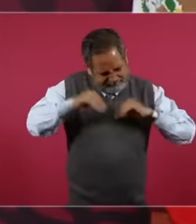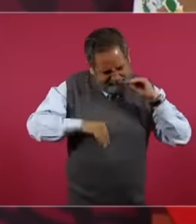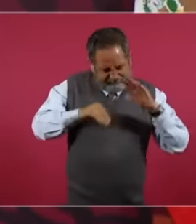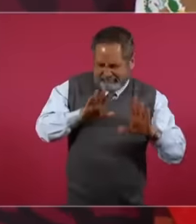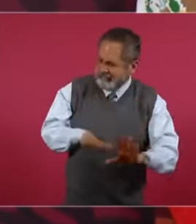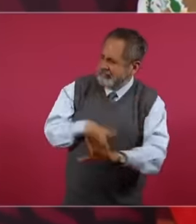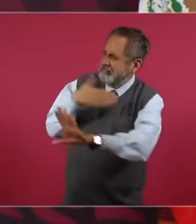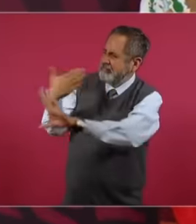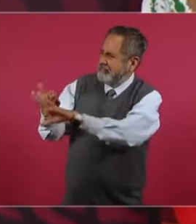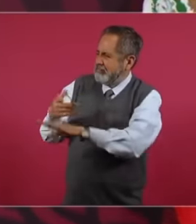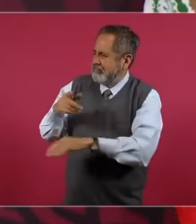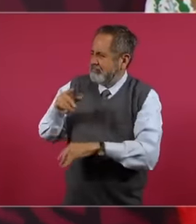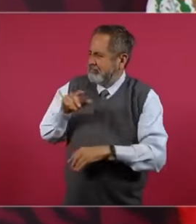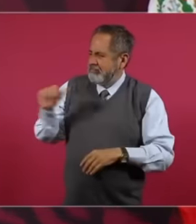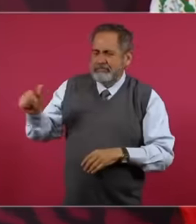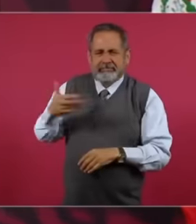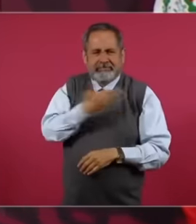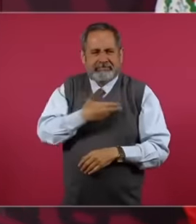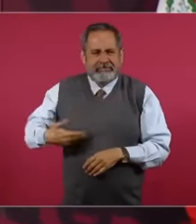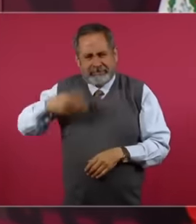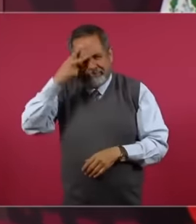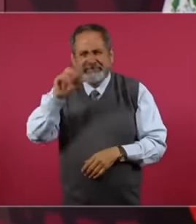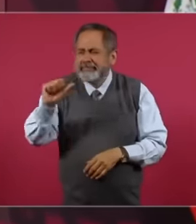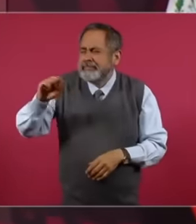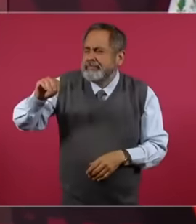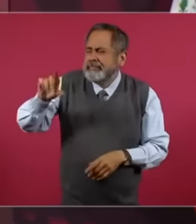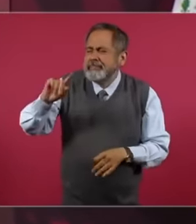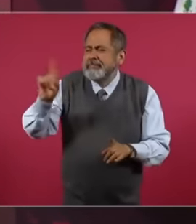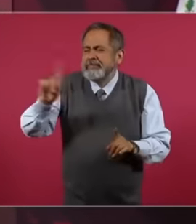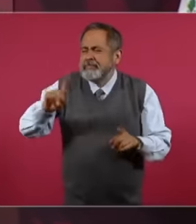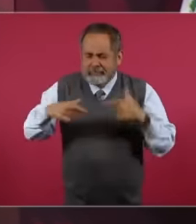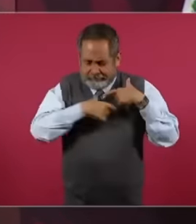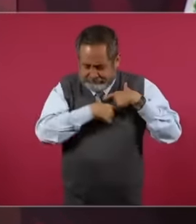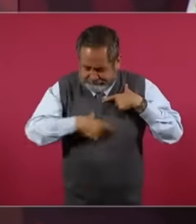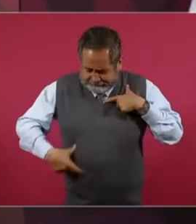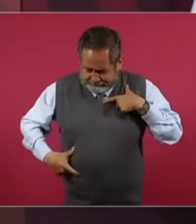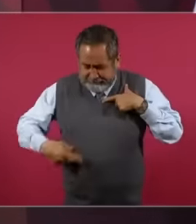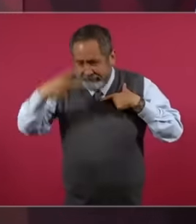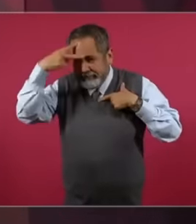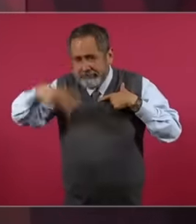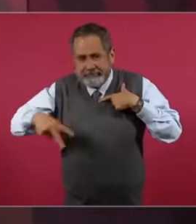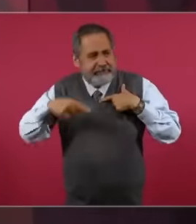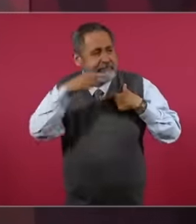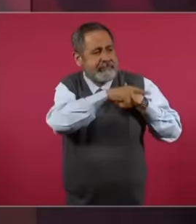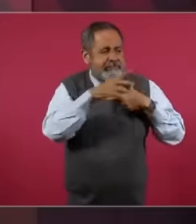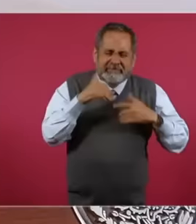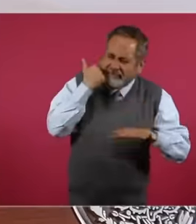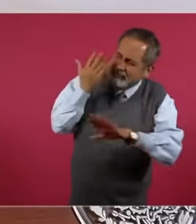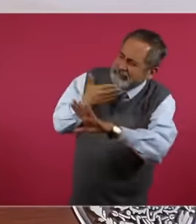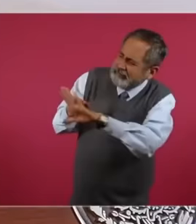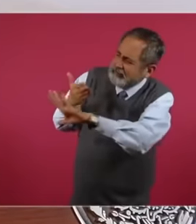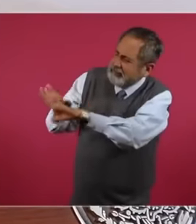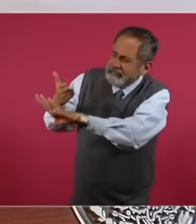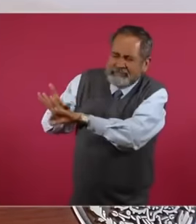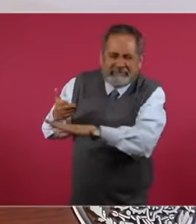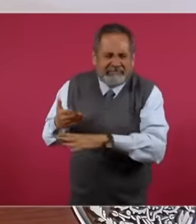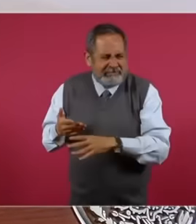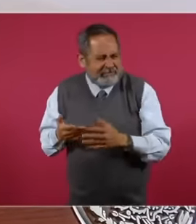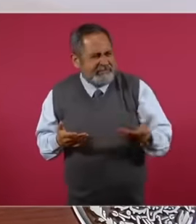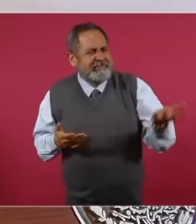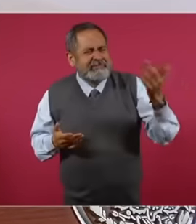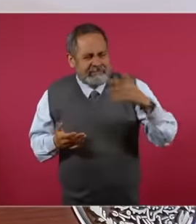del presidente de México. No es Andrés Manuel, no es AMLO, es la investidura